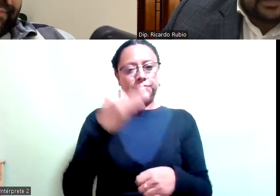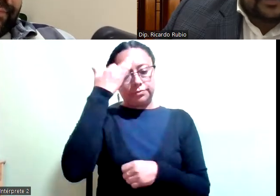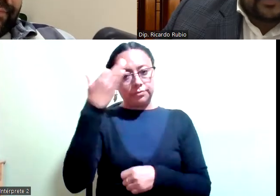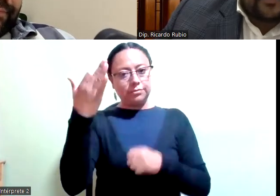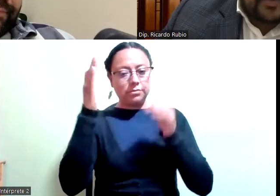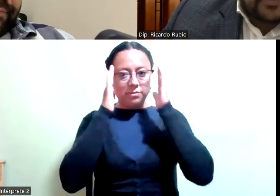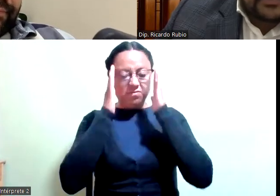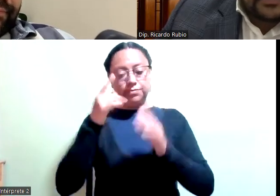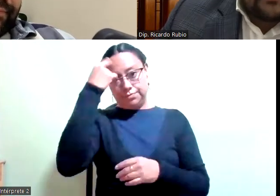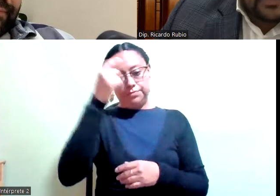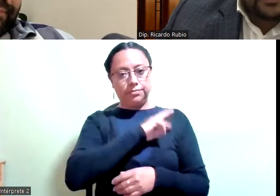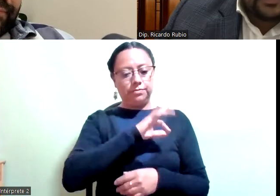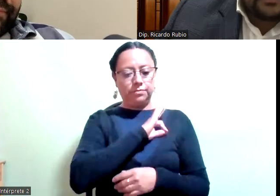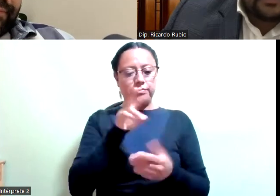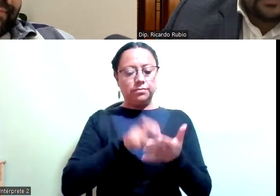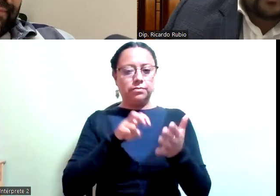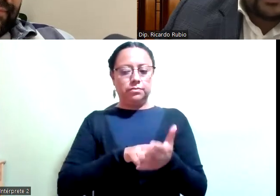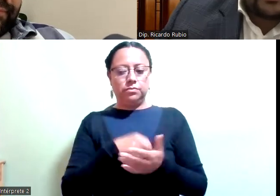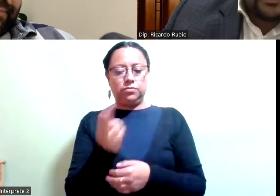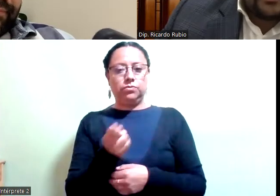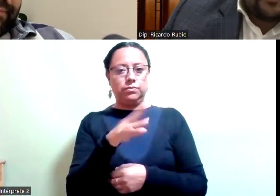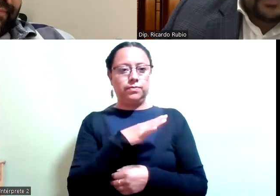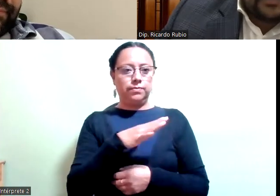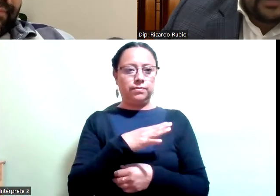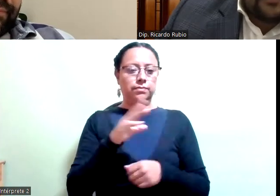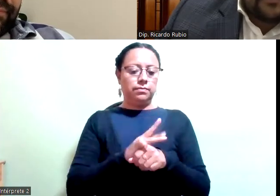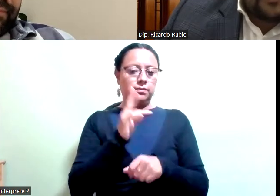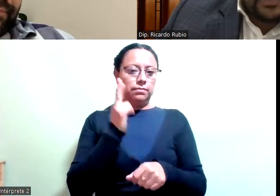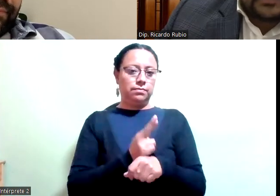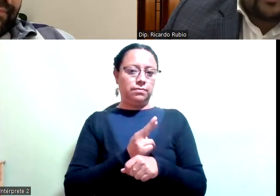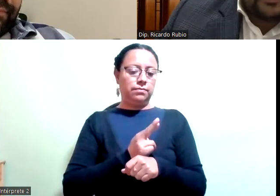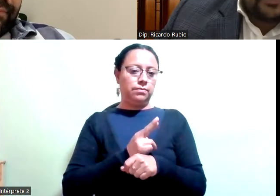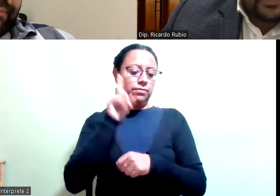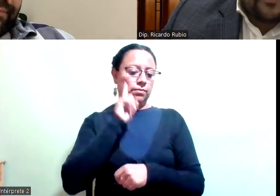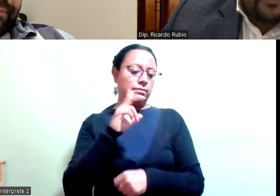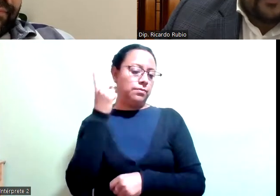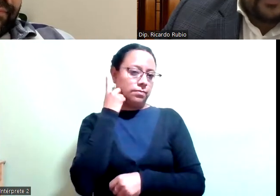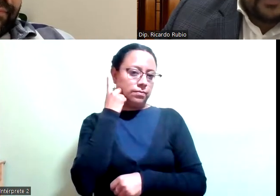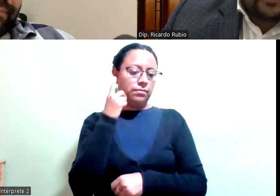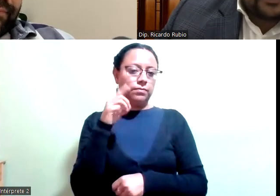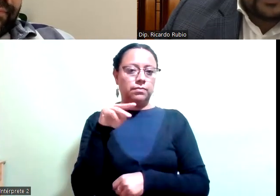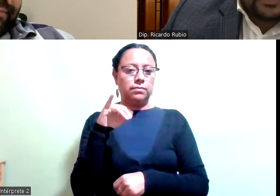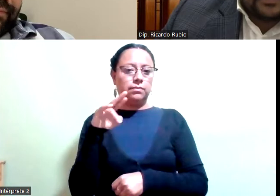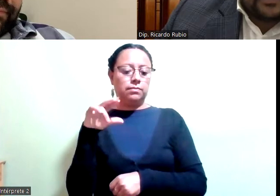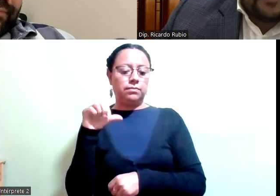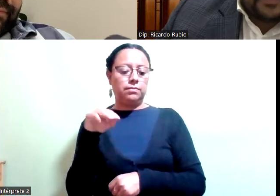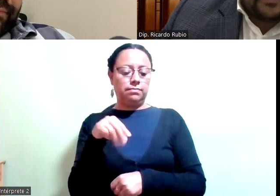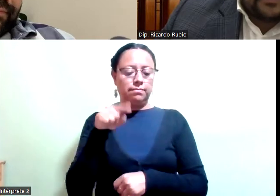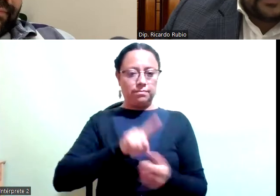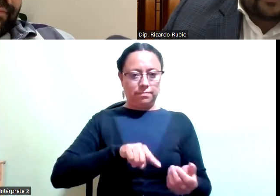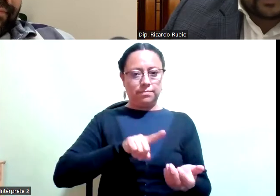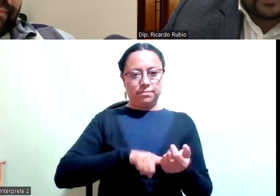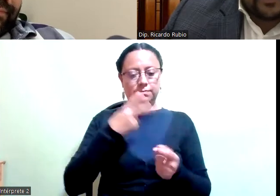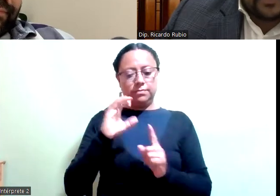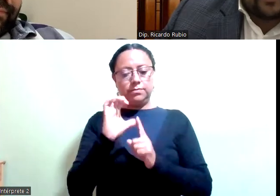táctica dilatoria, porque ustedes tienen mayoría. Ustedes, diputada Miriam, tienen mayoría en esta comisión y en el Pleno. Entonces, no se trata